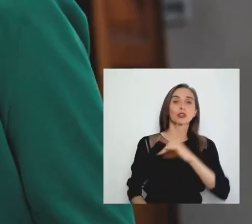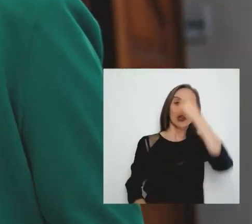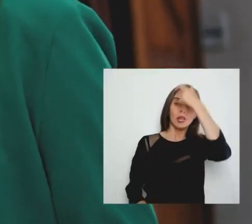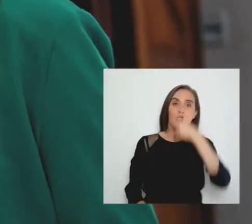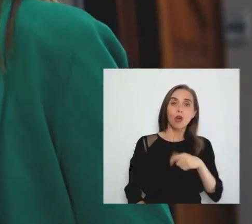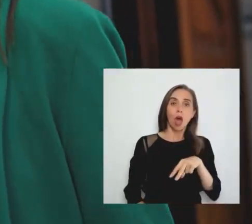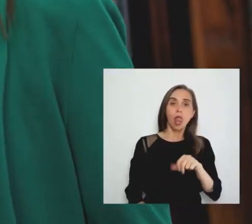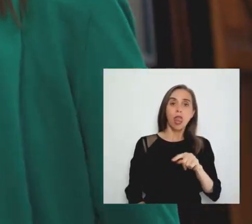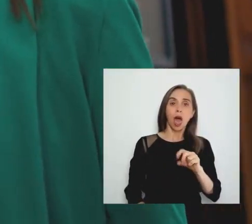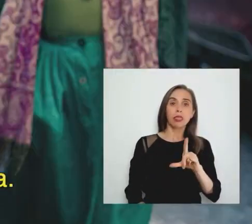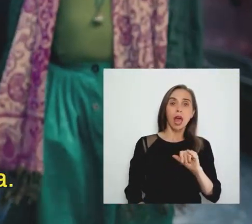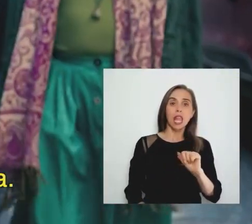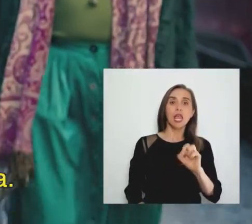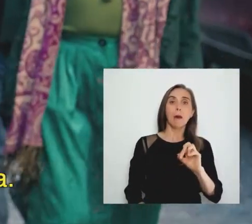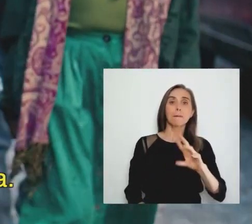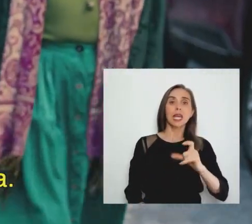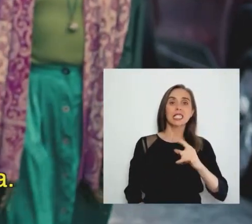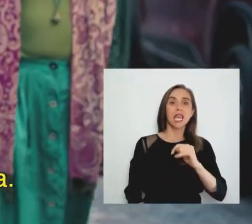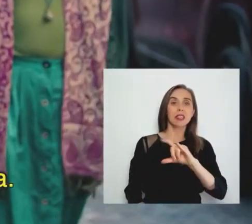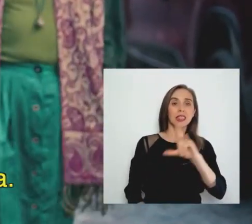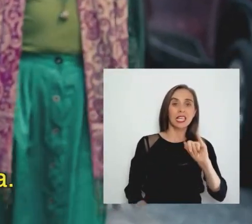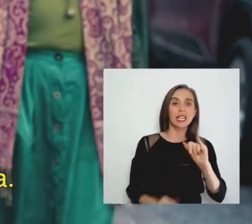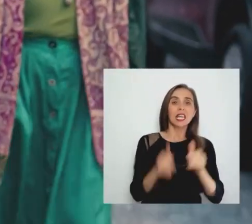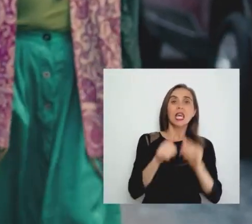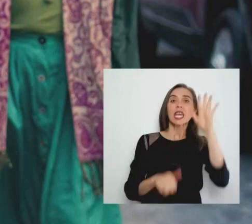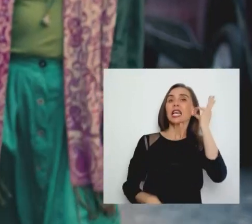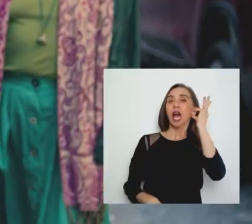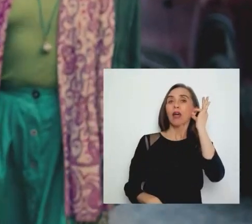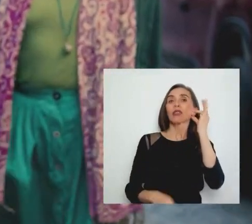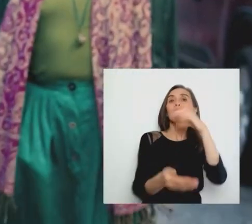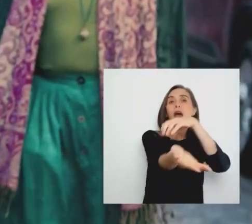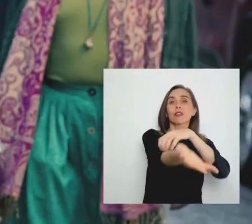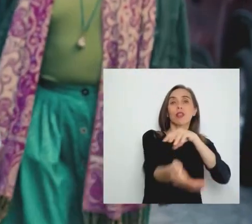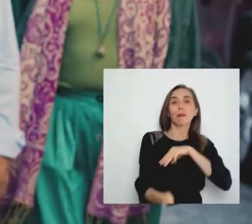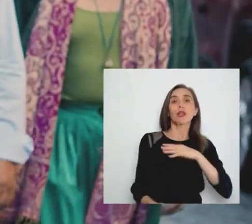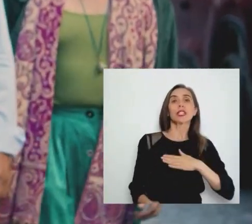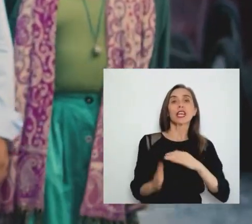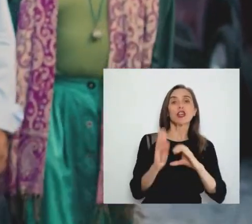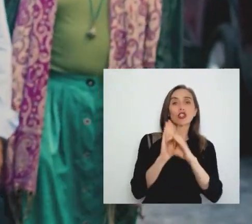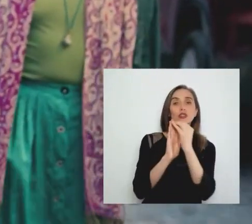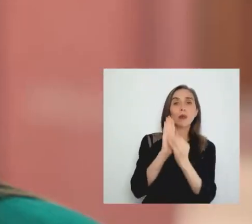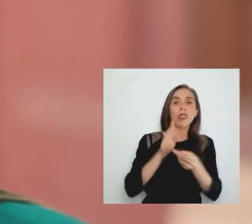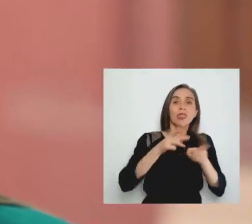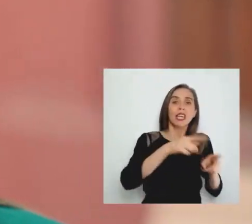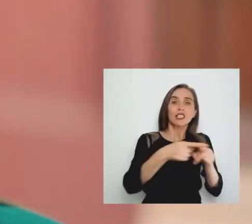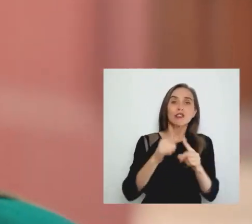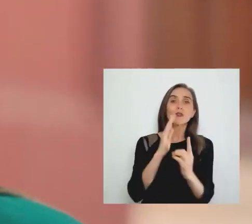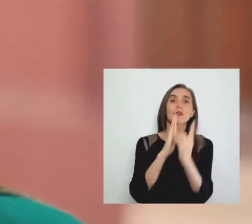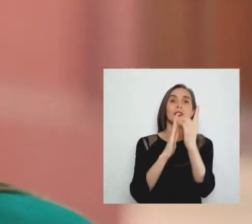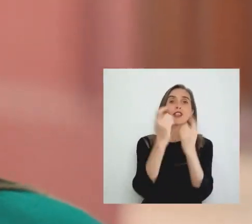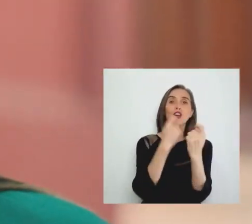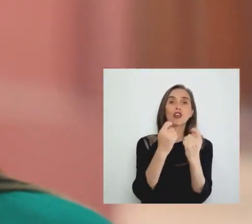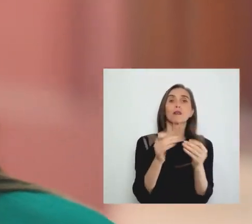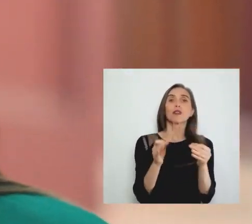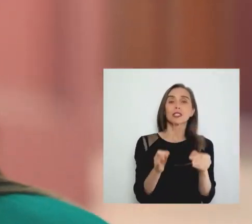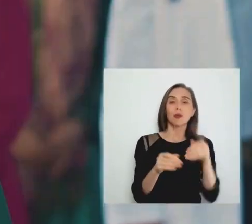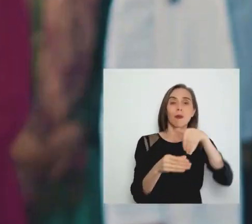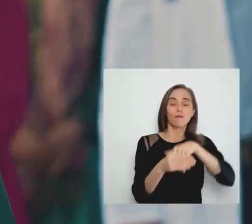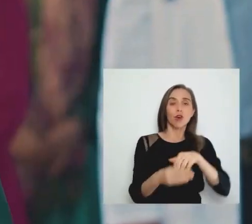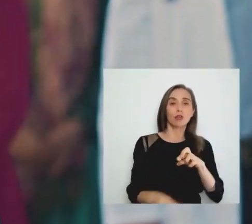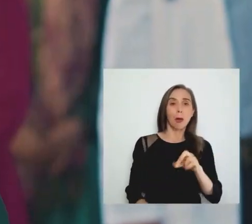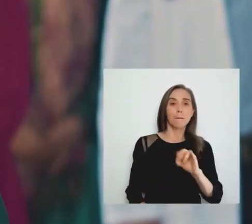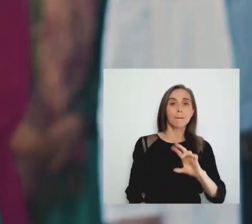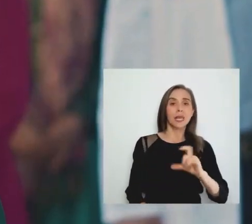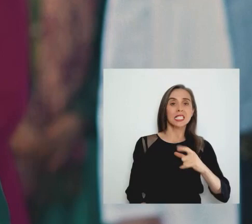chile candidata por la región metropolitana y quiero una constitución con derechos sociales crecimiento económico y seguridad